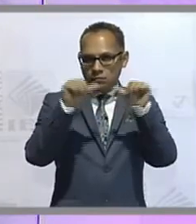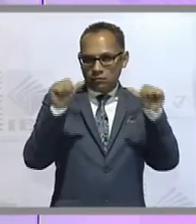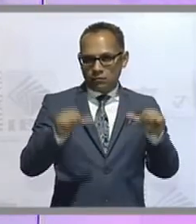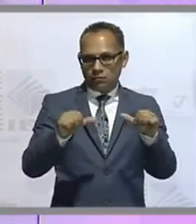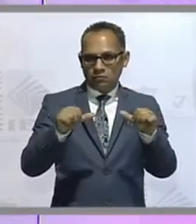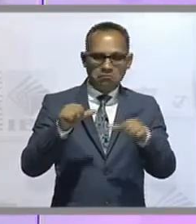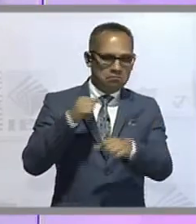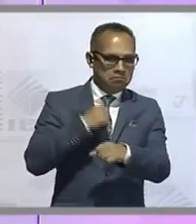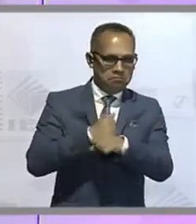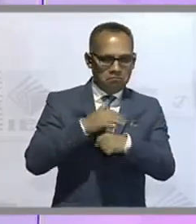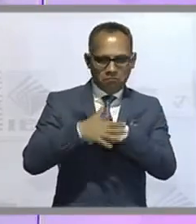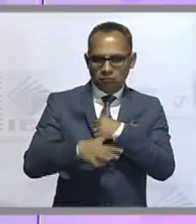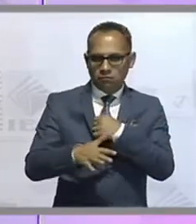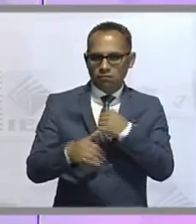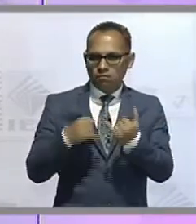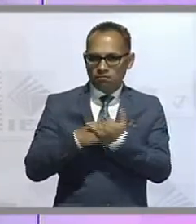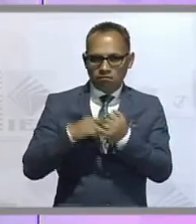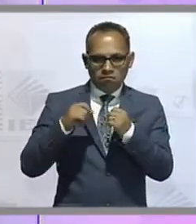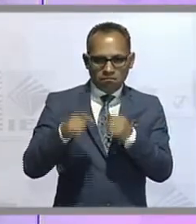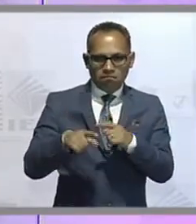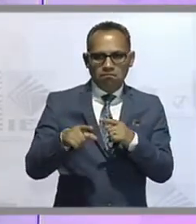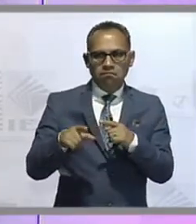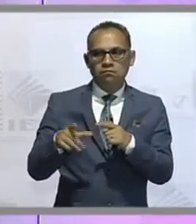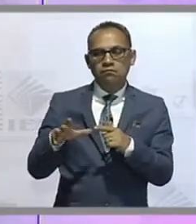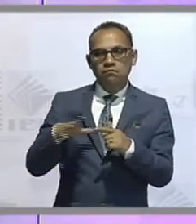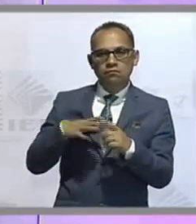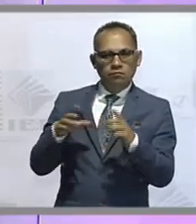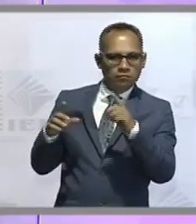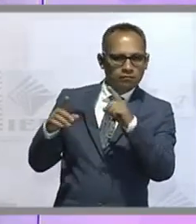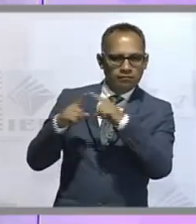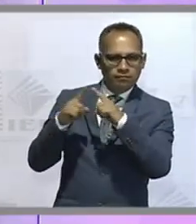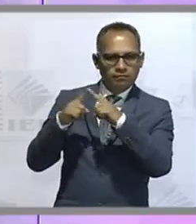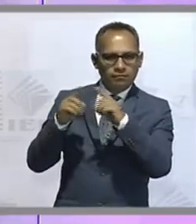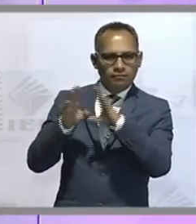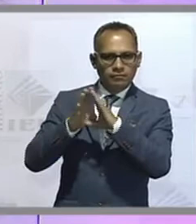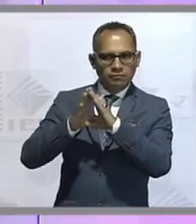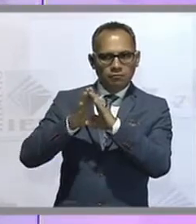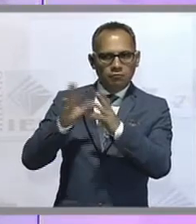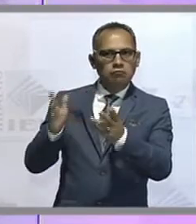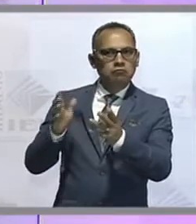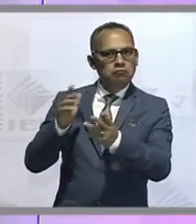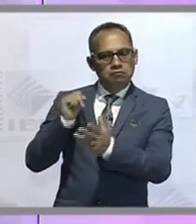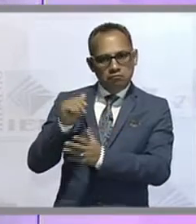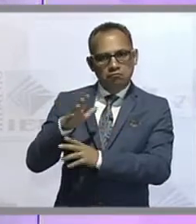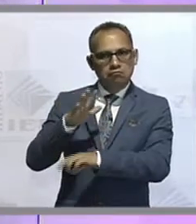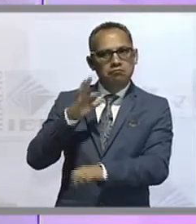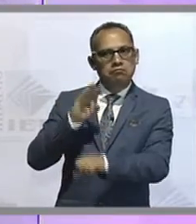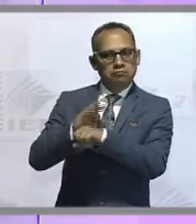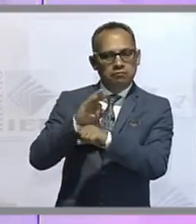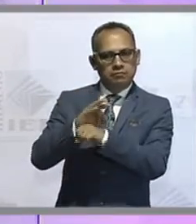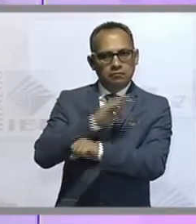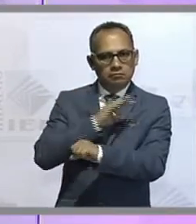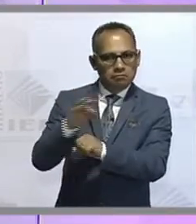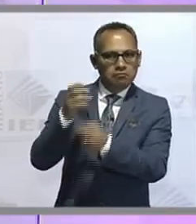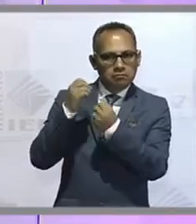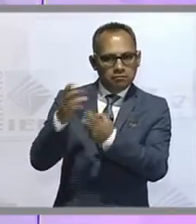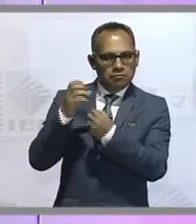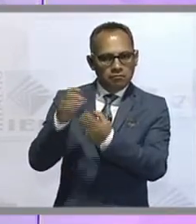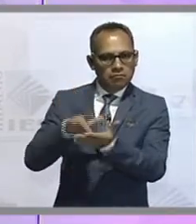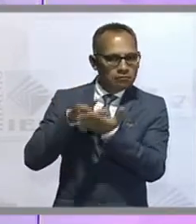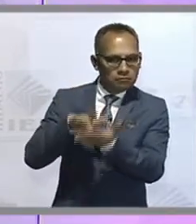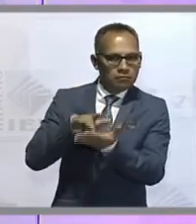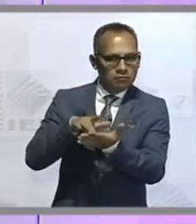y yo creo que debemos de legislar para que se tenga un presupuesto directo que llegue para que conservemos lo que nos han